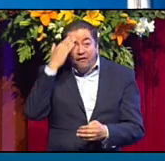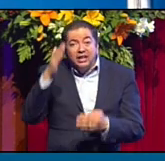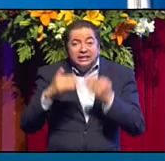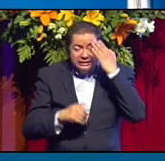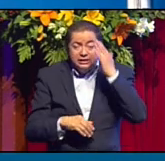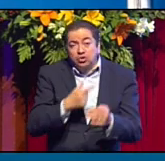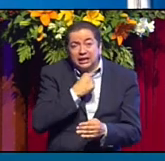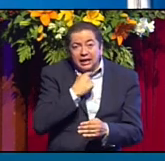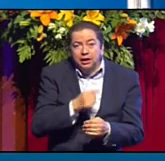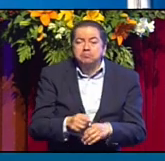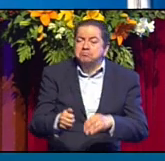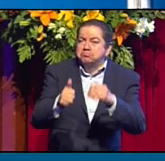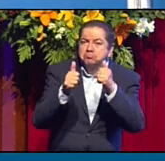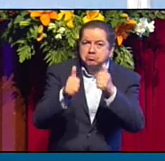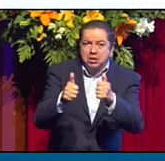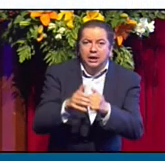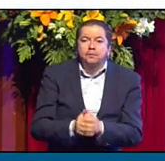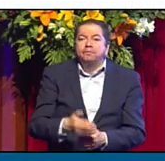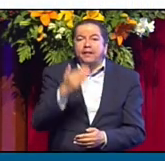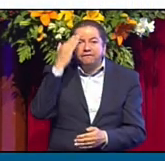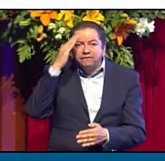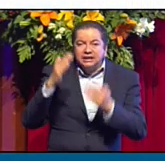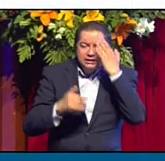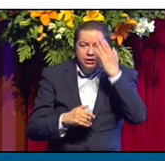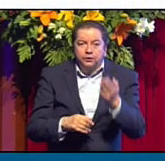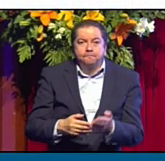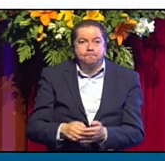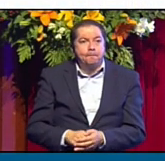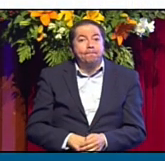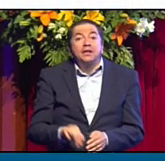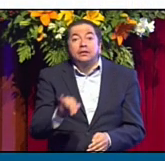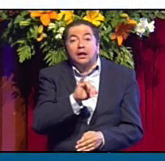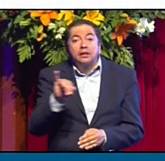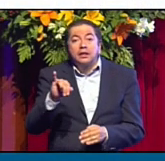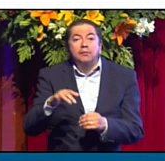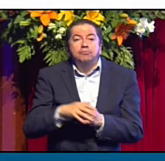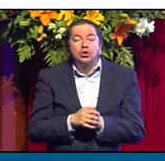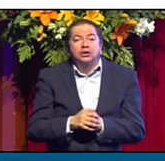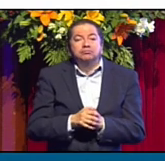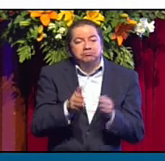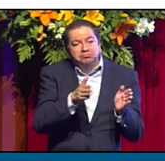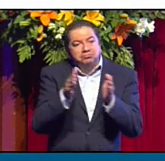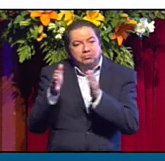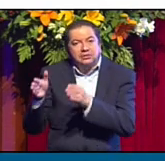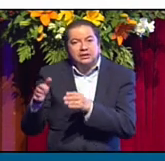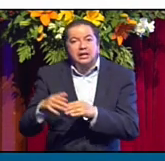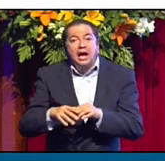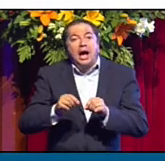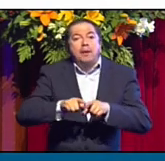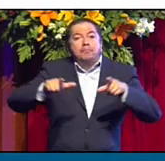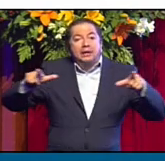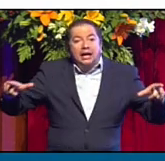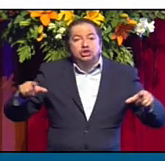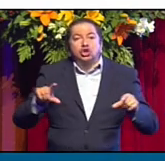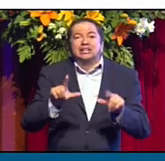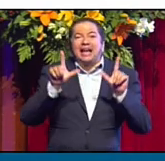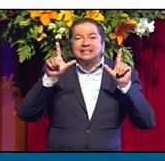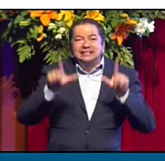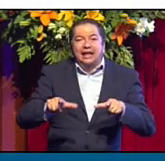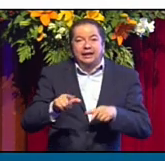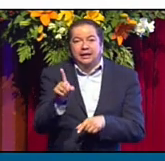querían. Bien, bien por los vecinos del sector. Y después vamos a ampliaciones. La ampliación de la sede de la estación.